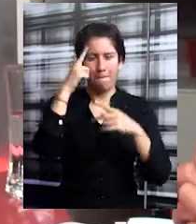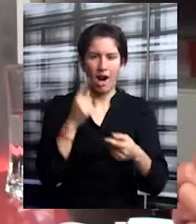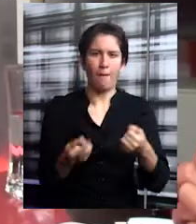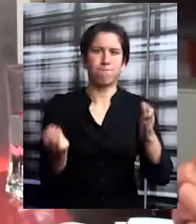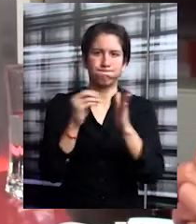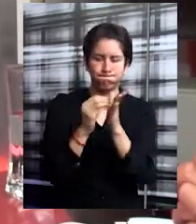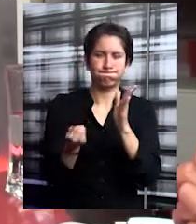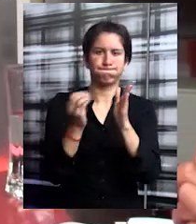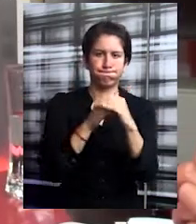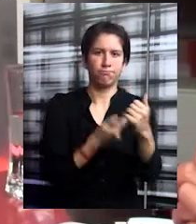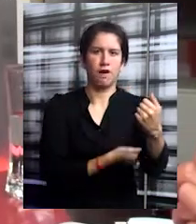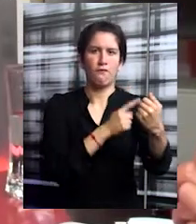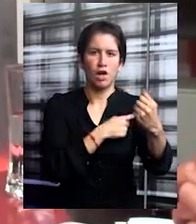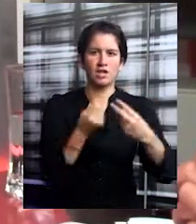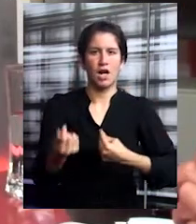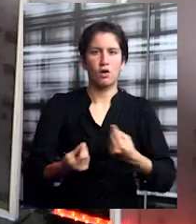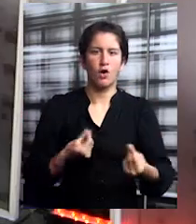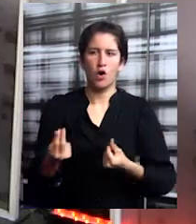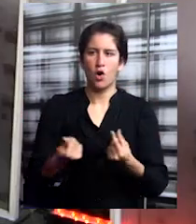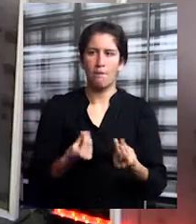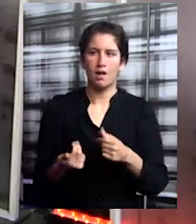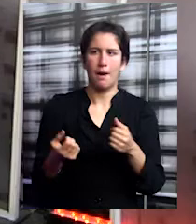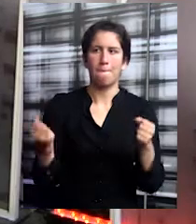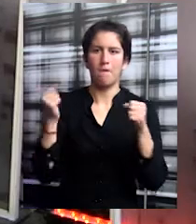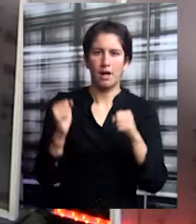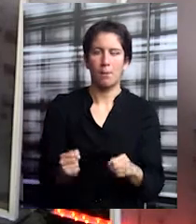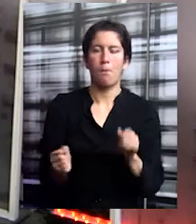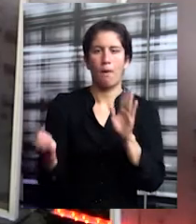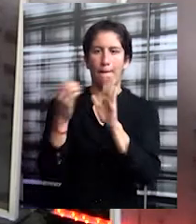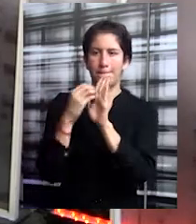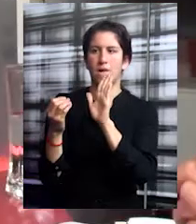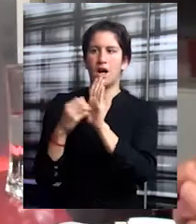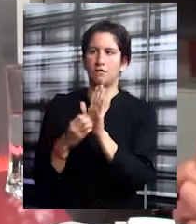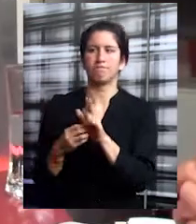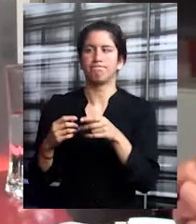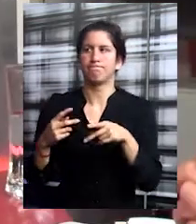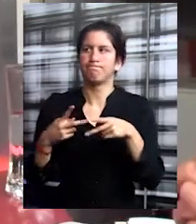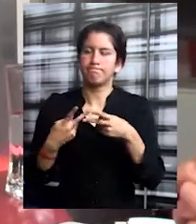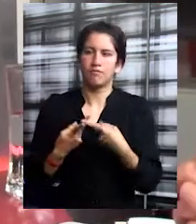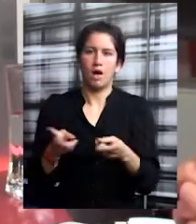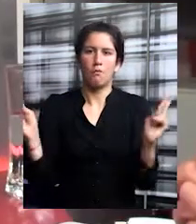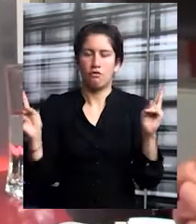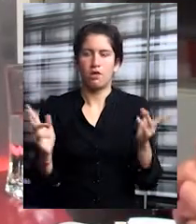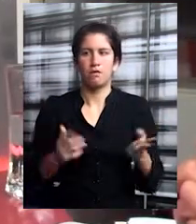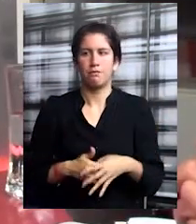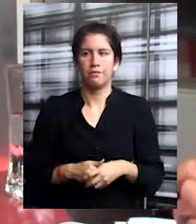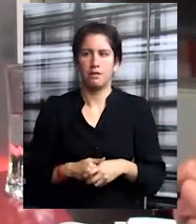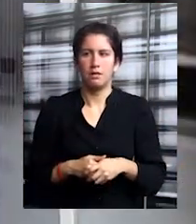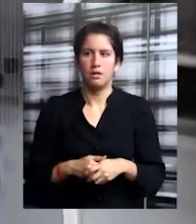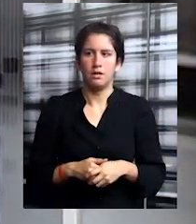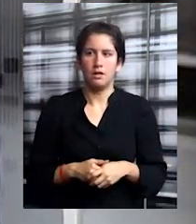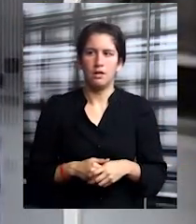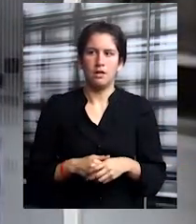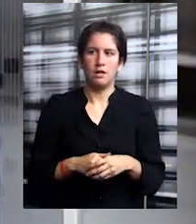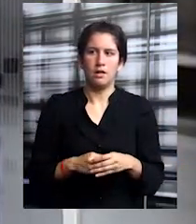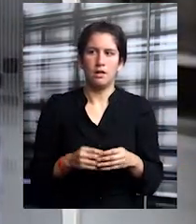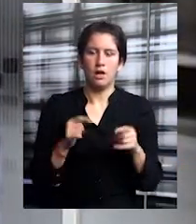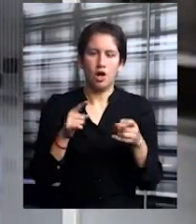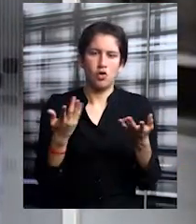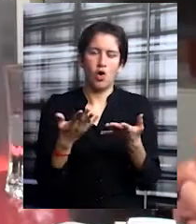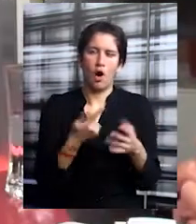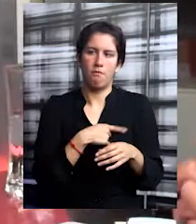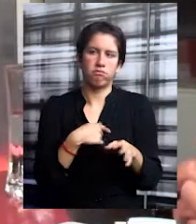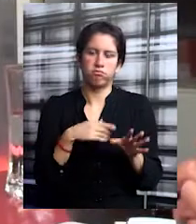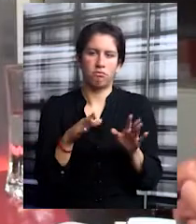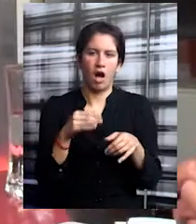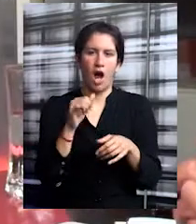tener mayor independencia política. Y al tener eso, los municipios, ayuntamientos, como se llame, eso significa que la gente